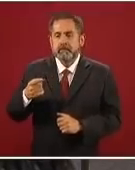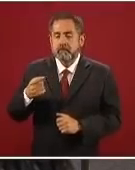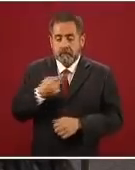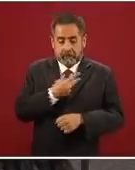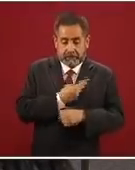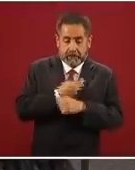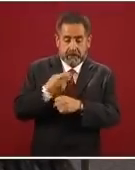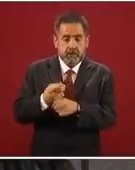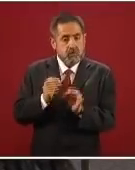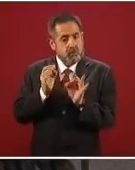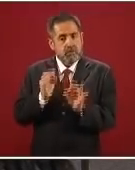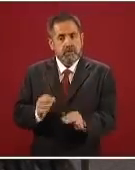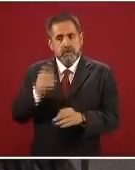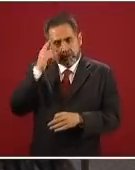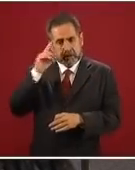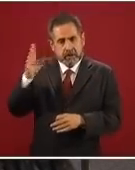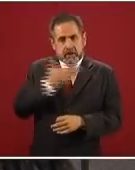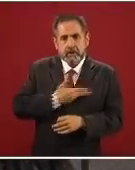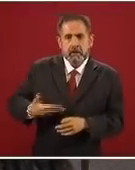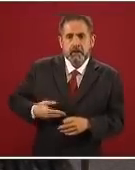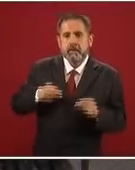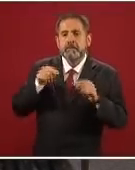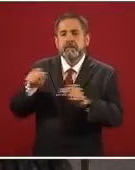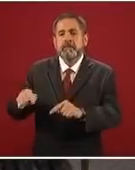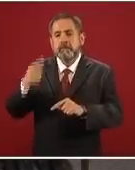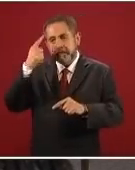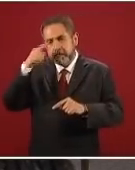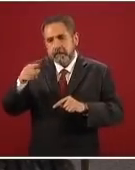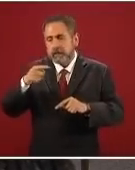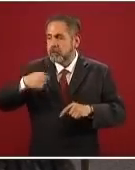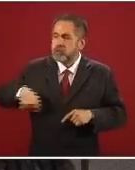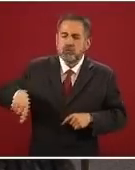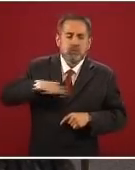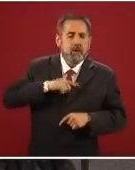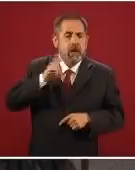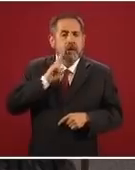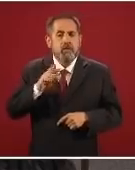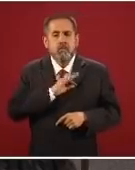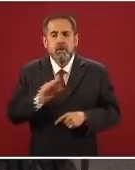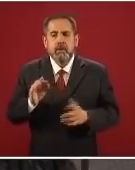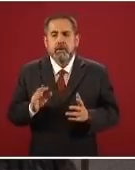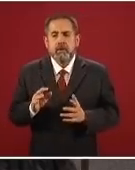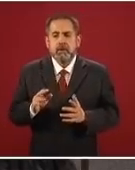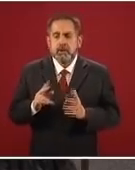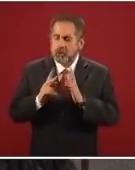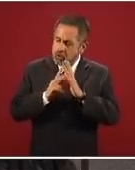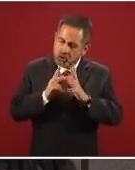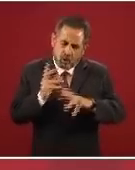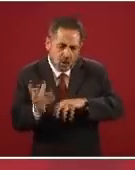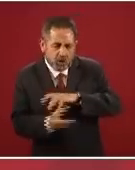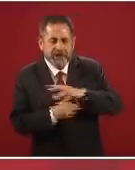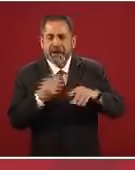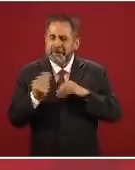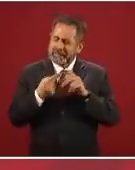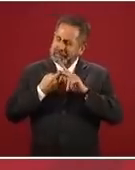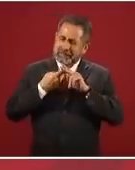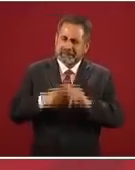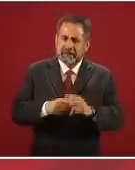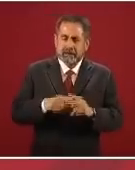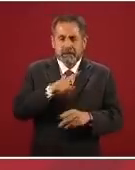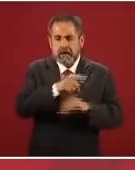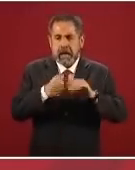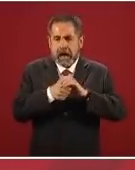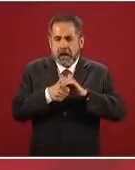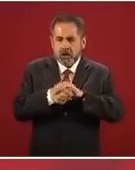invitación formal del señor presidente para que nosotros podamos reponer el procedimiento de